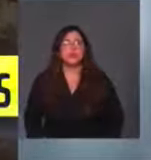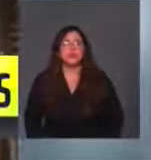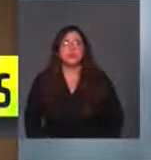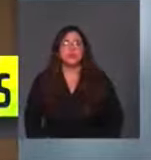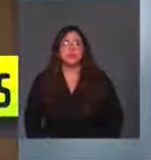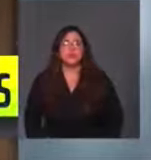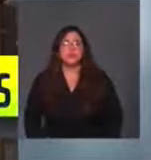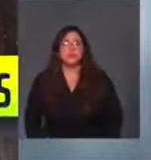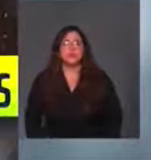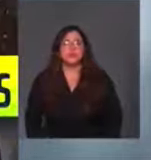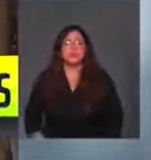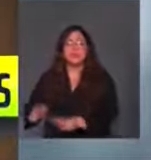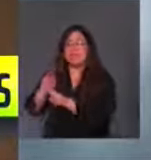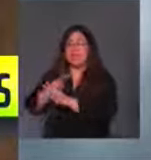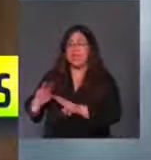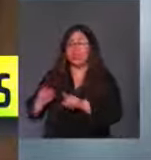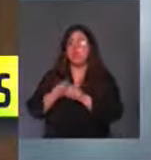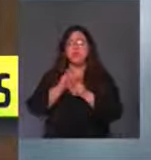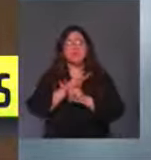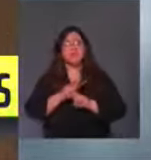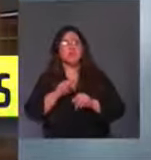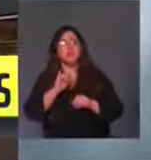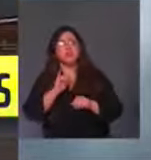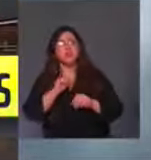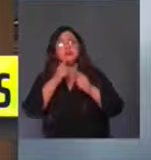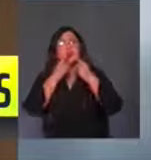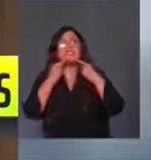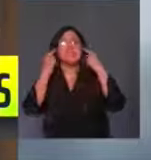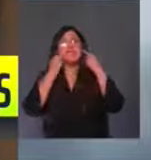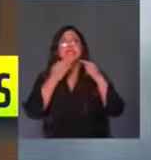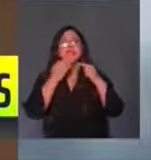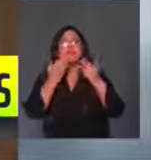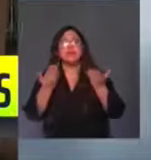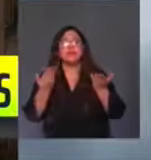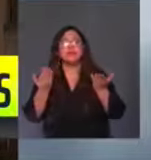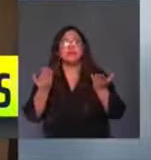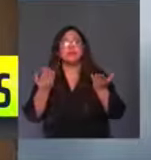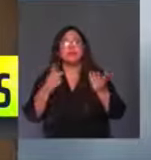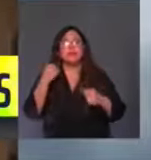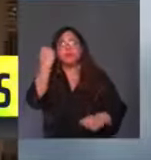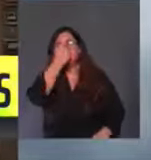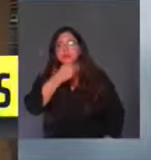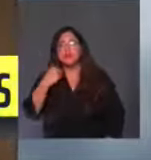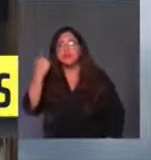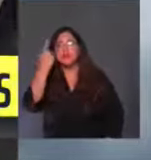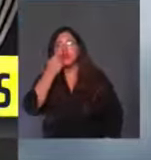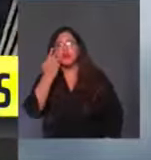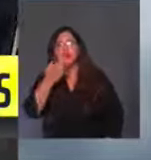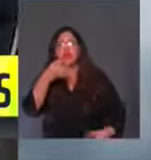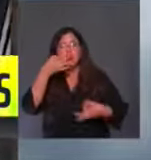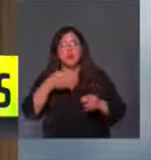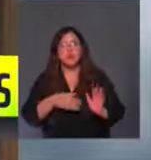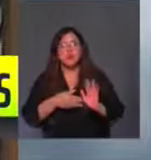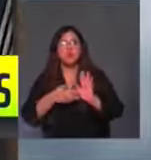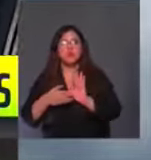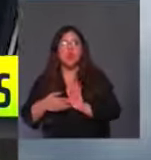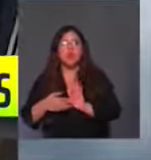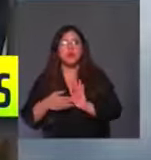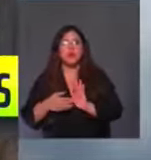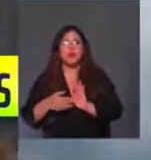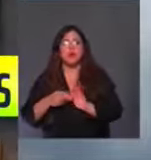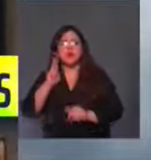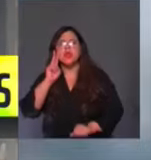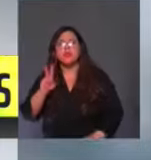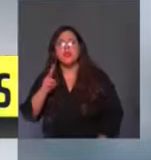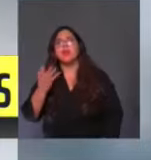tranquilo, relajado y sonriente. Relajado y sonriente, tal cual. Las caras son siempre el mejor indicador de... Francisco Rego llegó hace